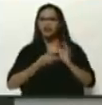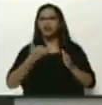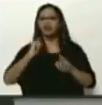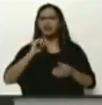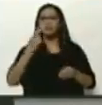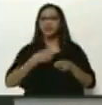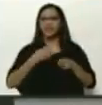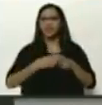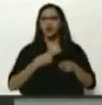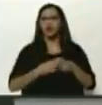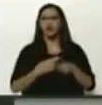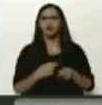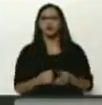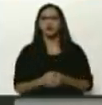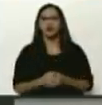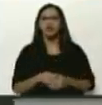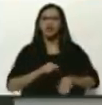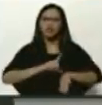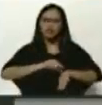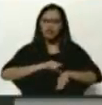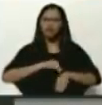En el retardo está el peligro.